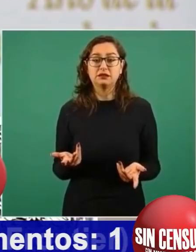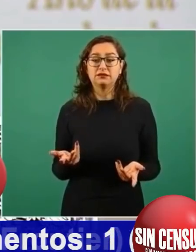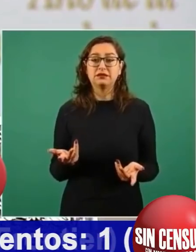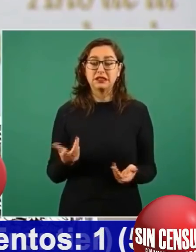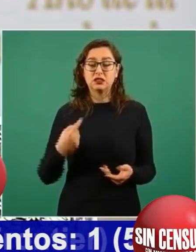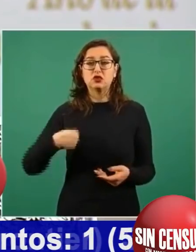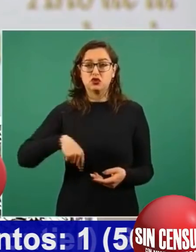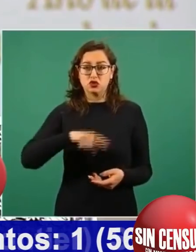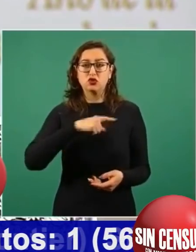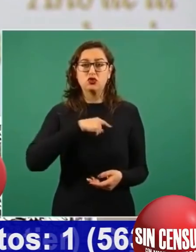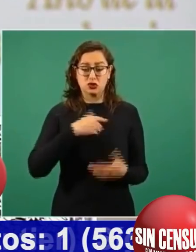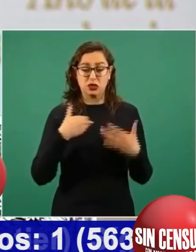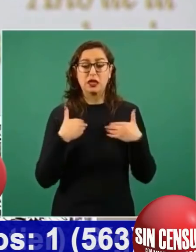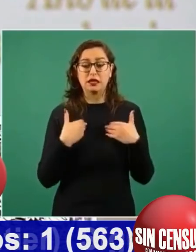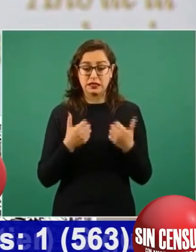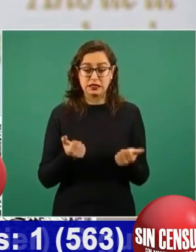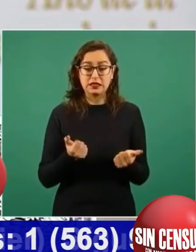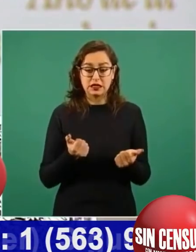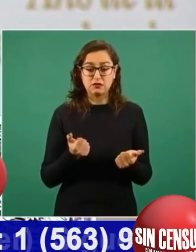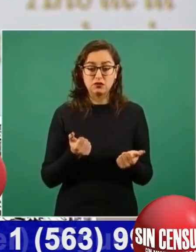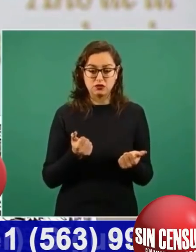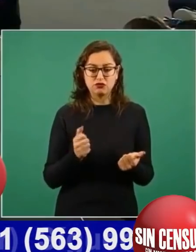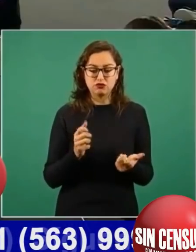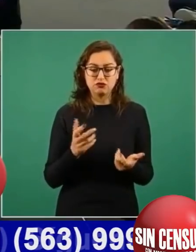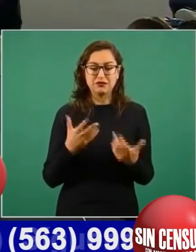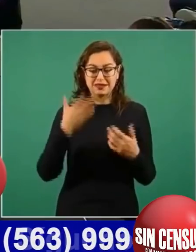muchos, aparte de nuestros